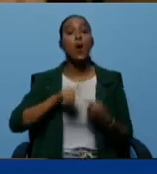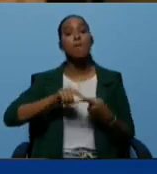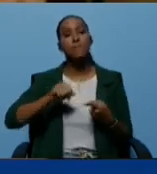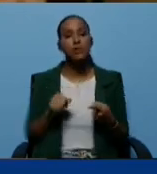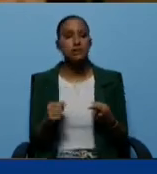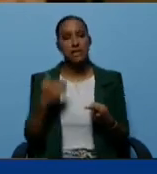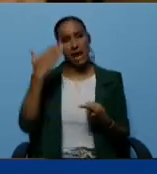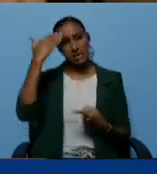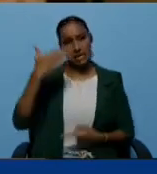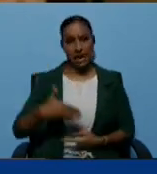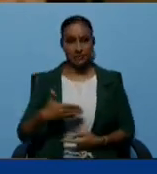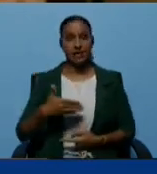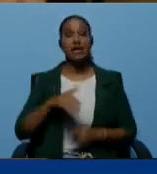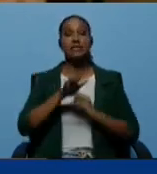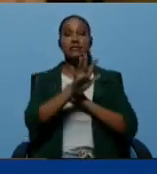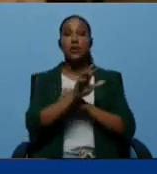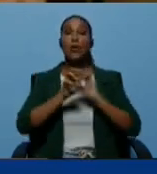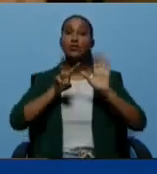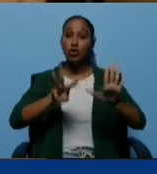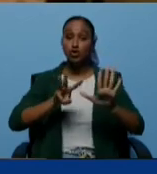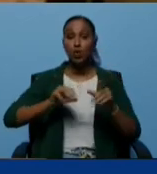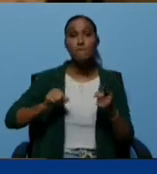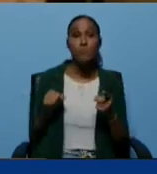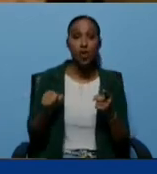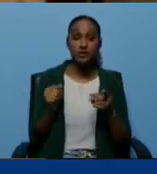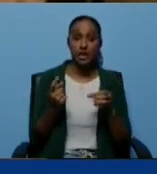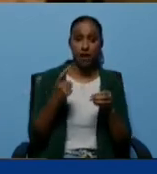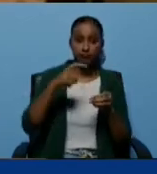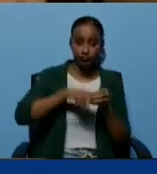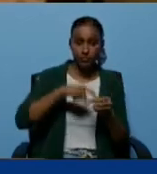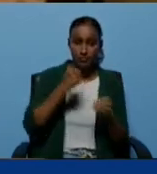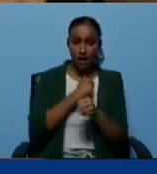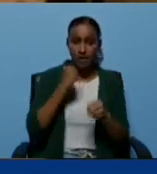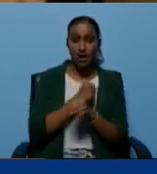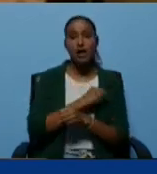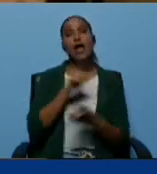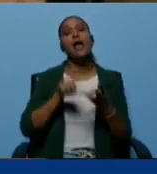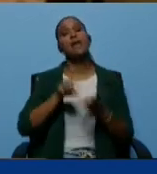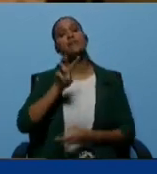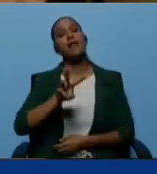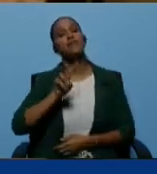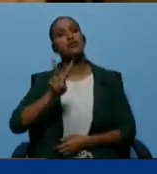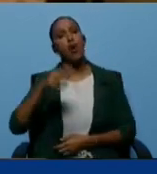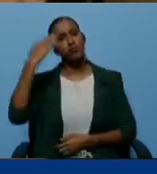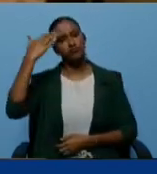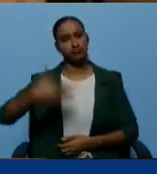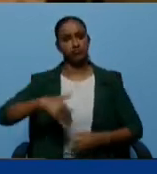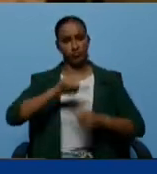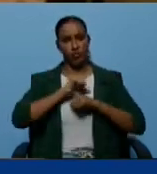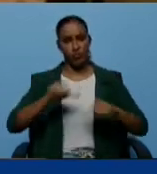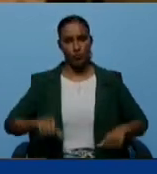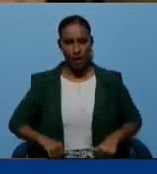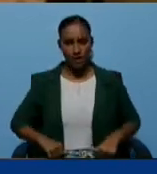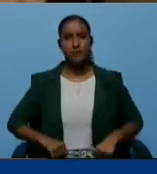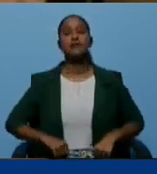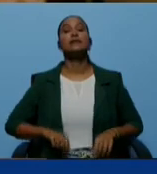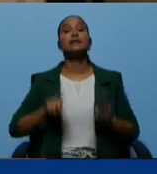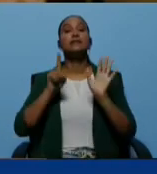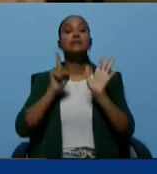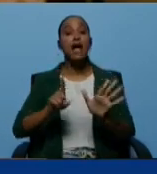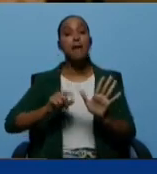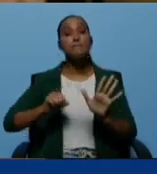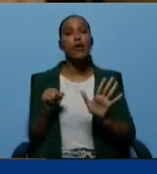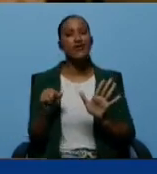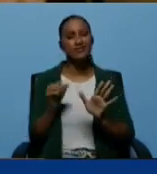58 pertenecen a la Policía Nacional Bolivariana, 32 a la Guardia Nacional Bolivariana, 6 a policías estatales y